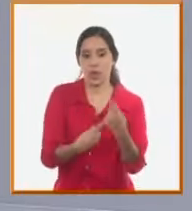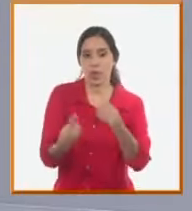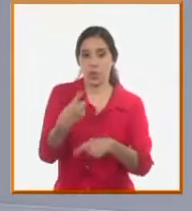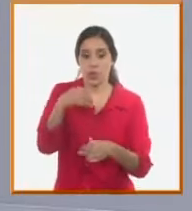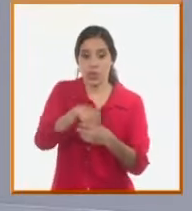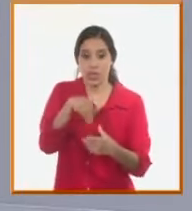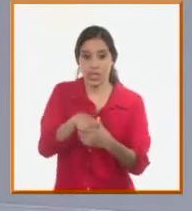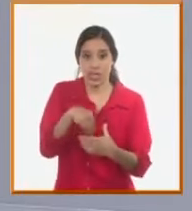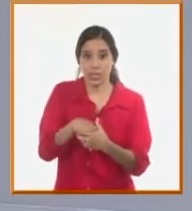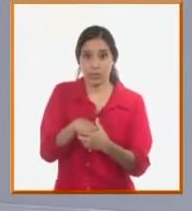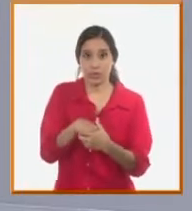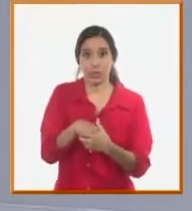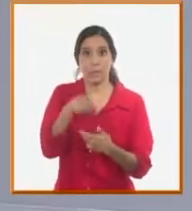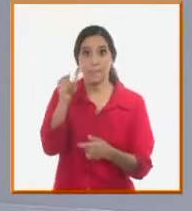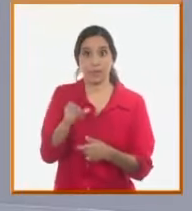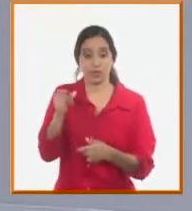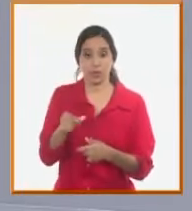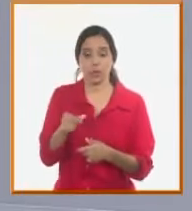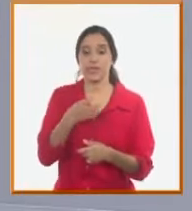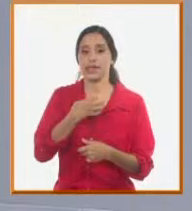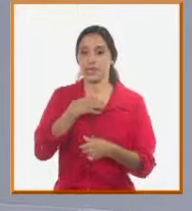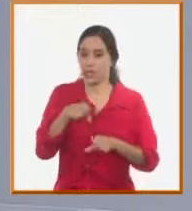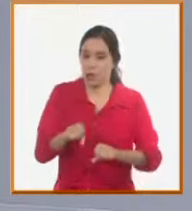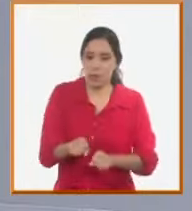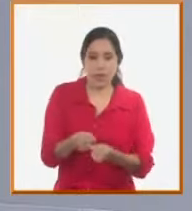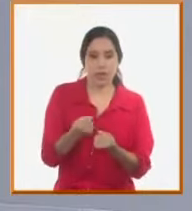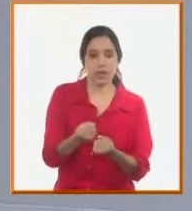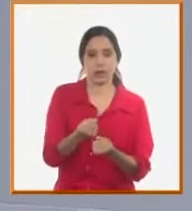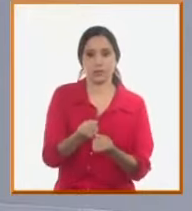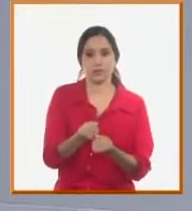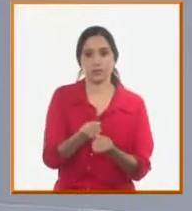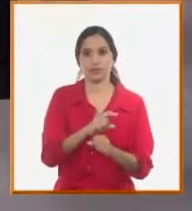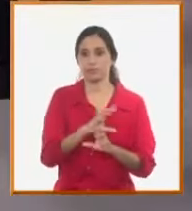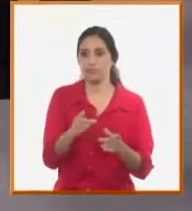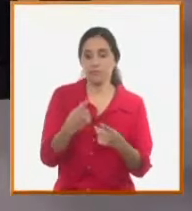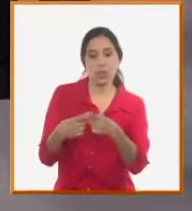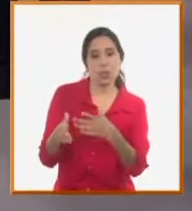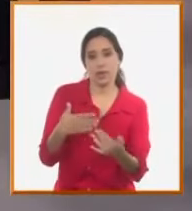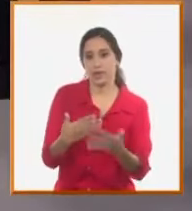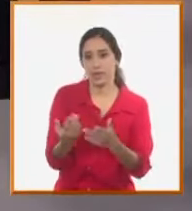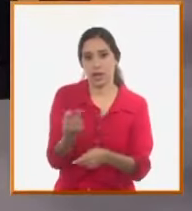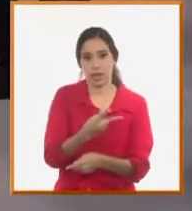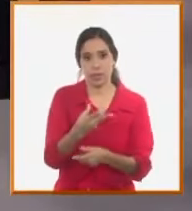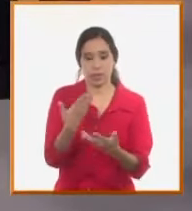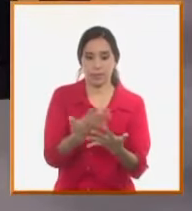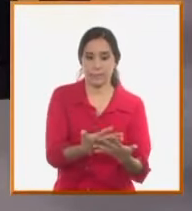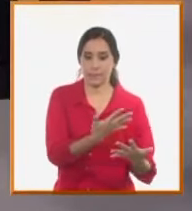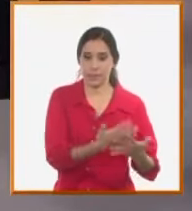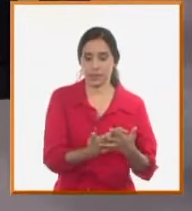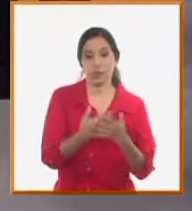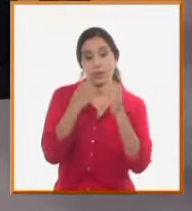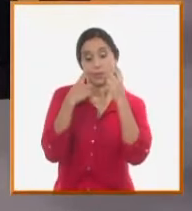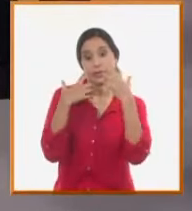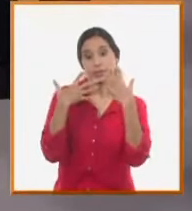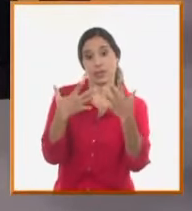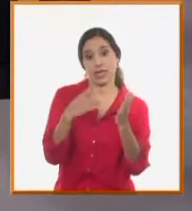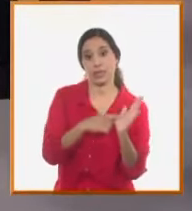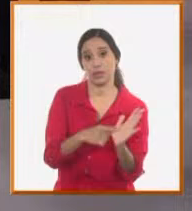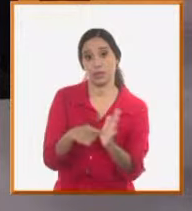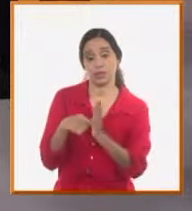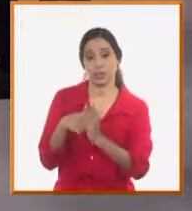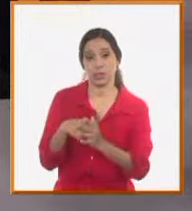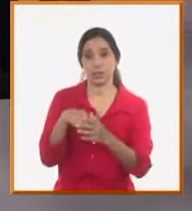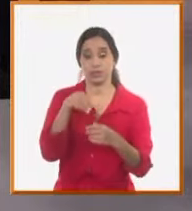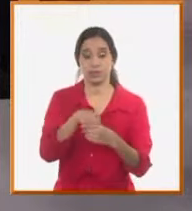integridad física tienen una póliza de seguro, ya sea por ESICUBA o por la ESEN. Bueno, muy importante esa recomendación. Y a propósito,